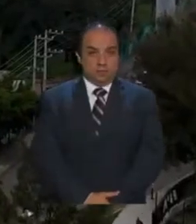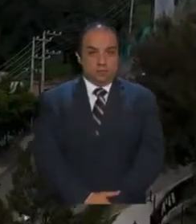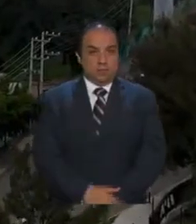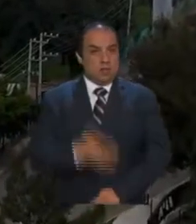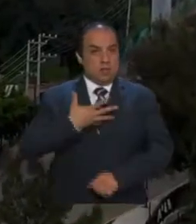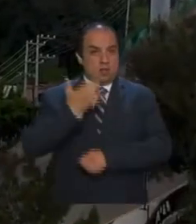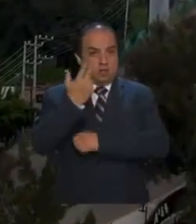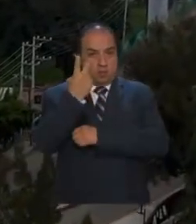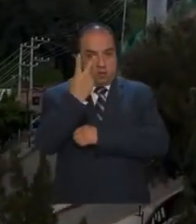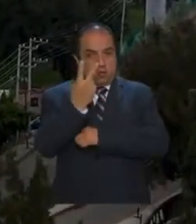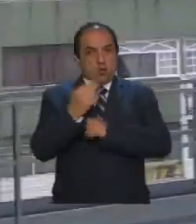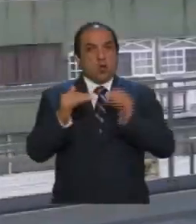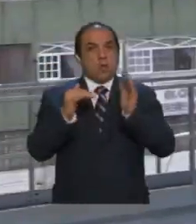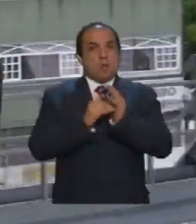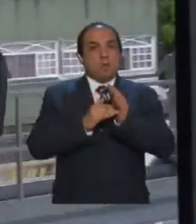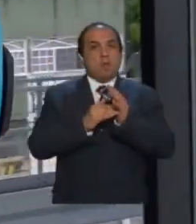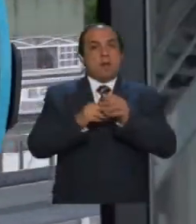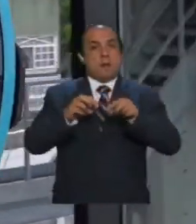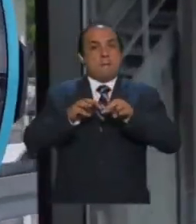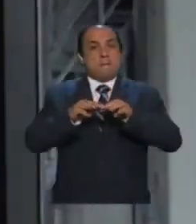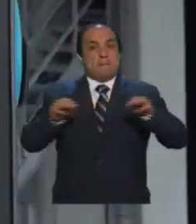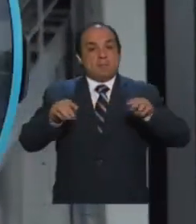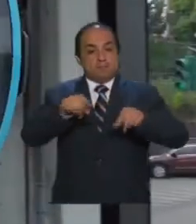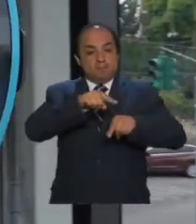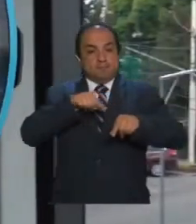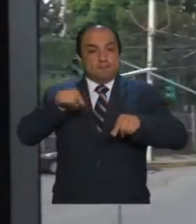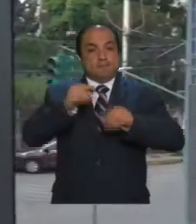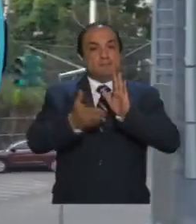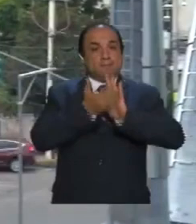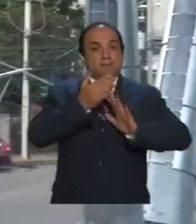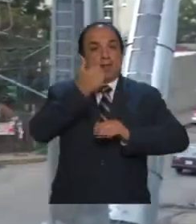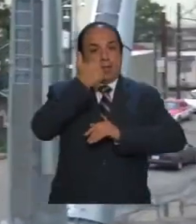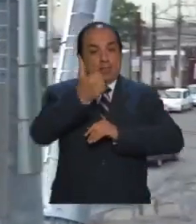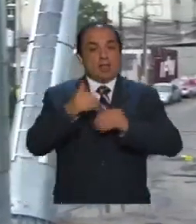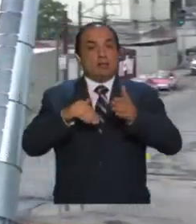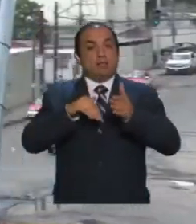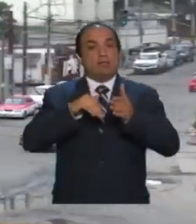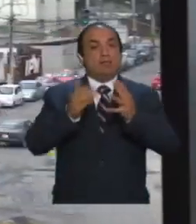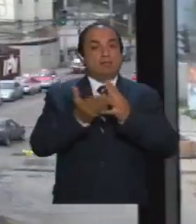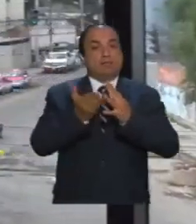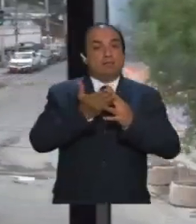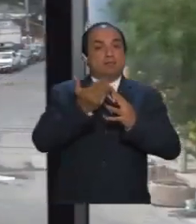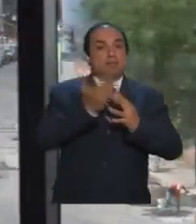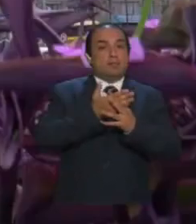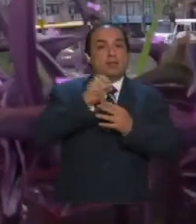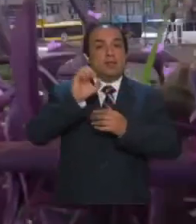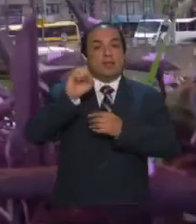Cuenta con 52.000 metros cuadrados de construcción en 6 estaciones y 62 torres.